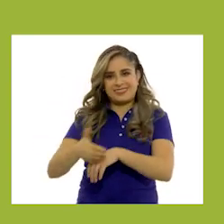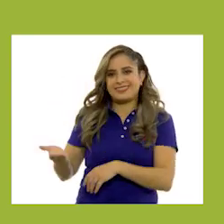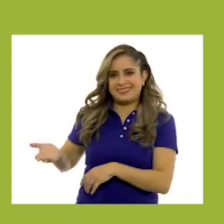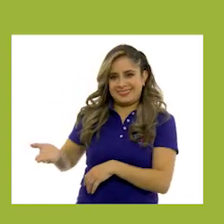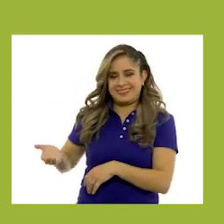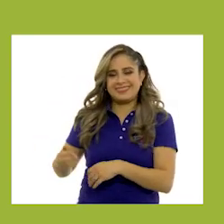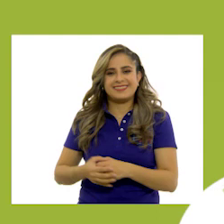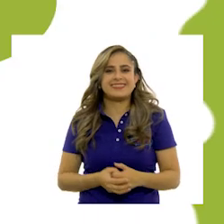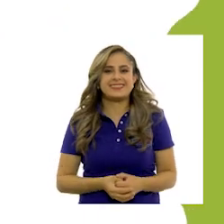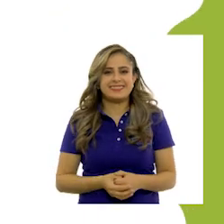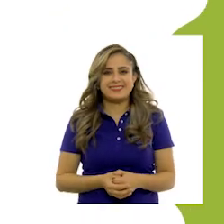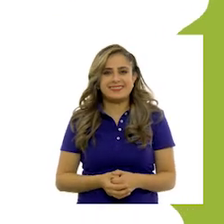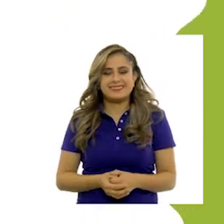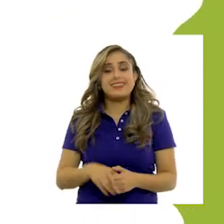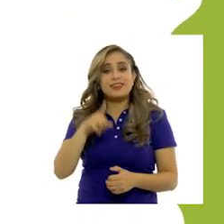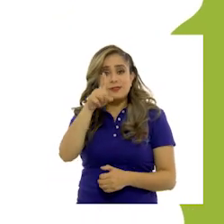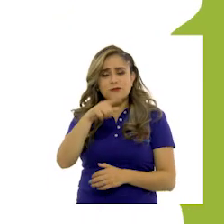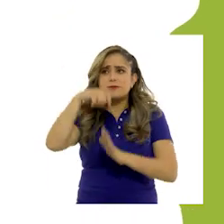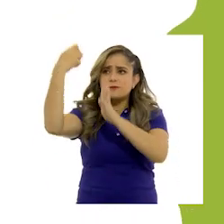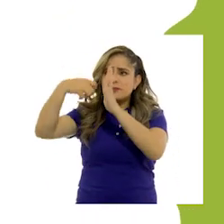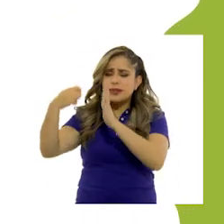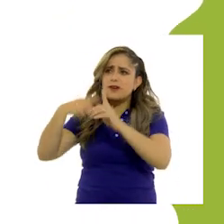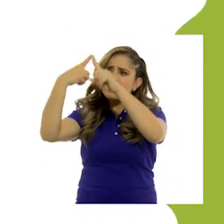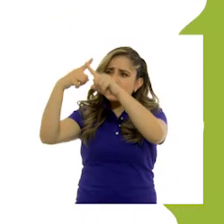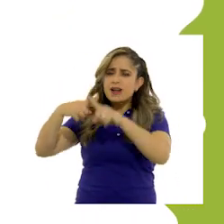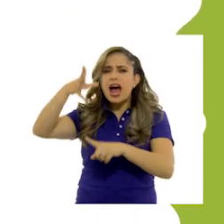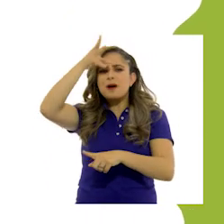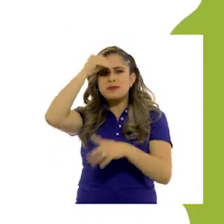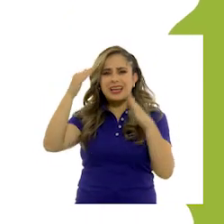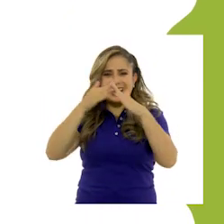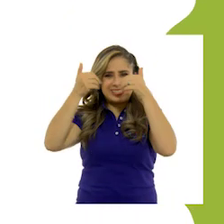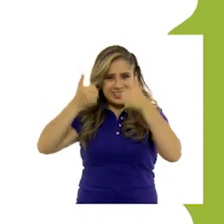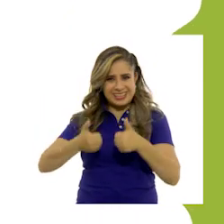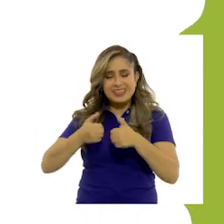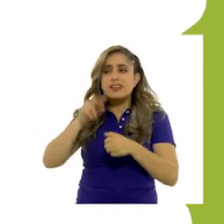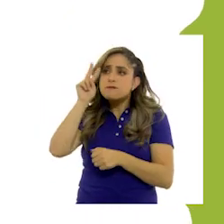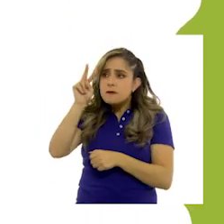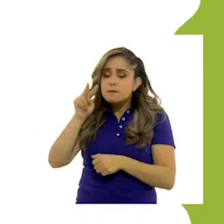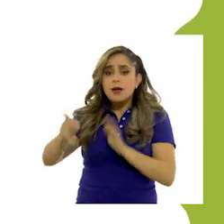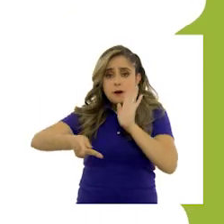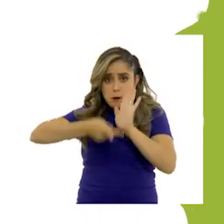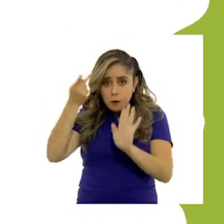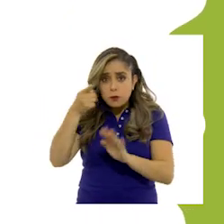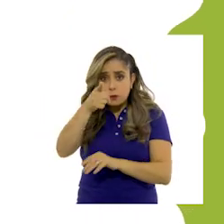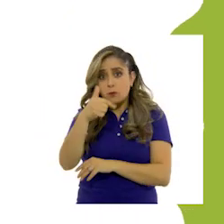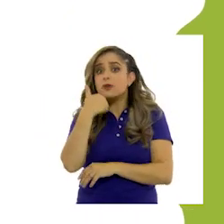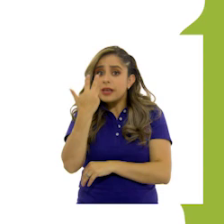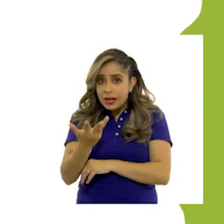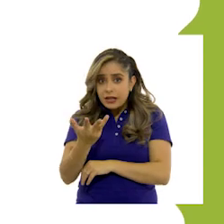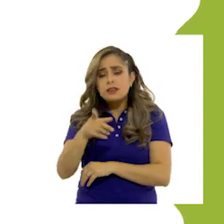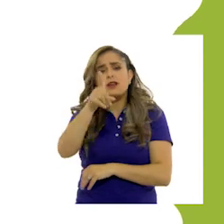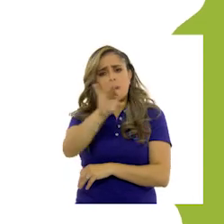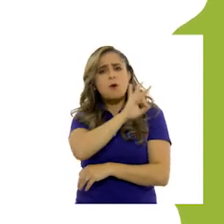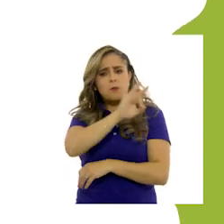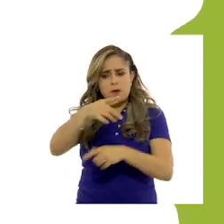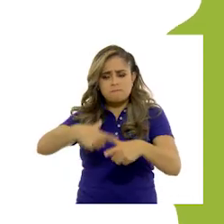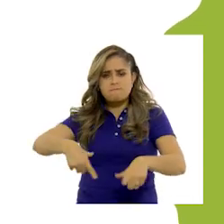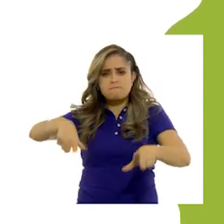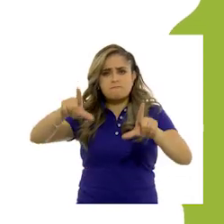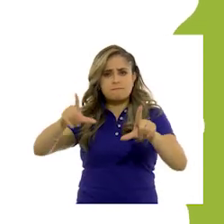30 líneas. Si quieres volver a ver los programas de Aprende en Casa, los puedes encontrar en la siguiente liga: